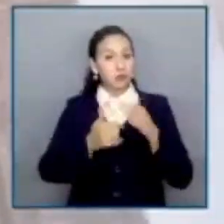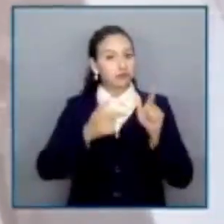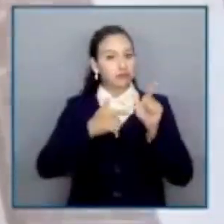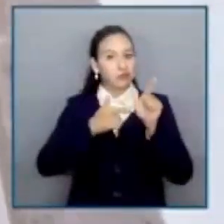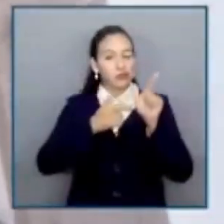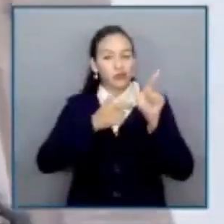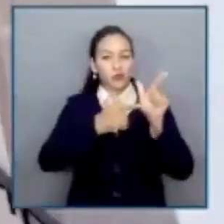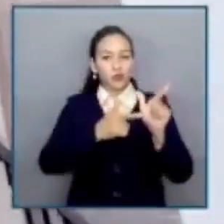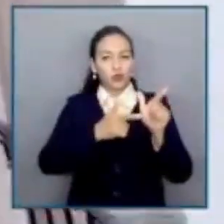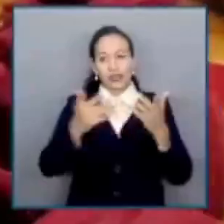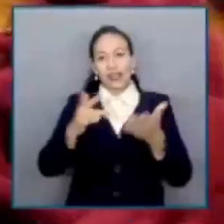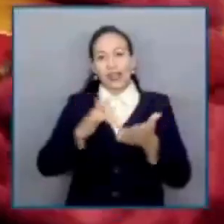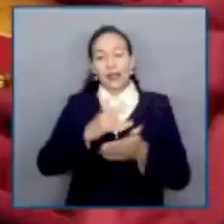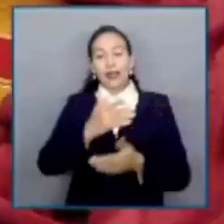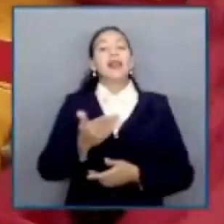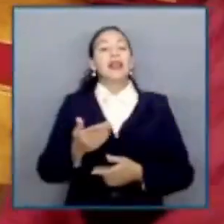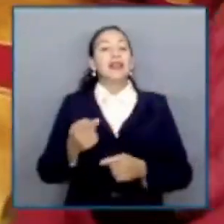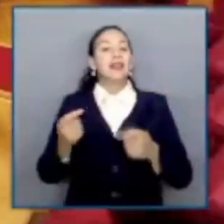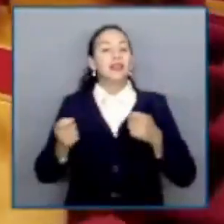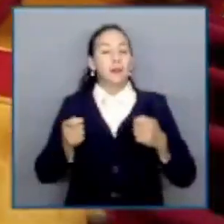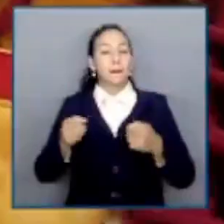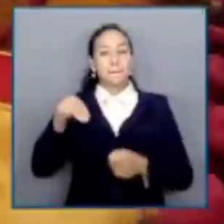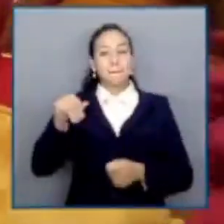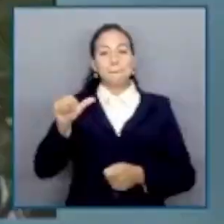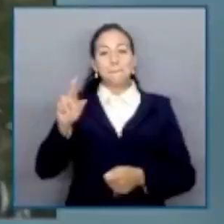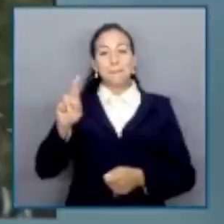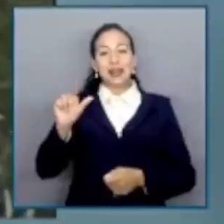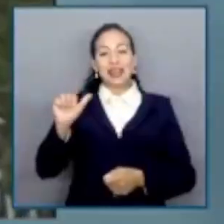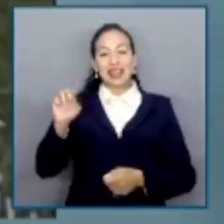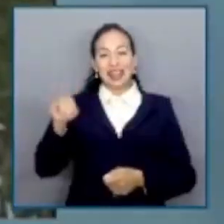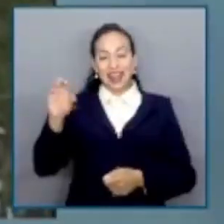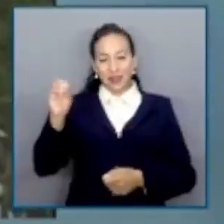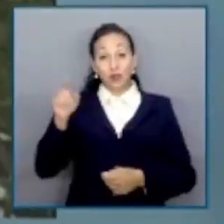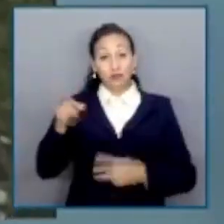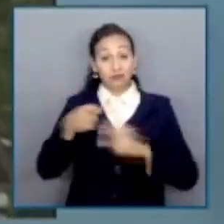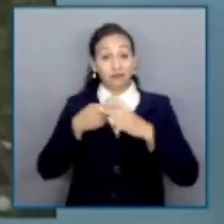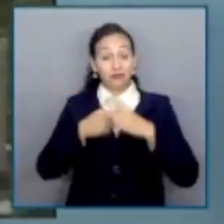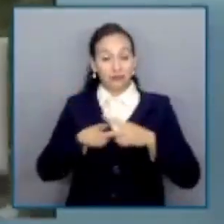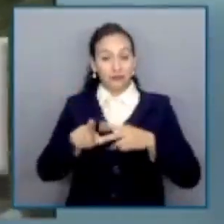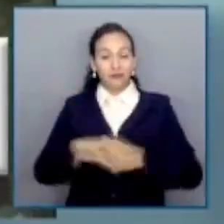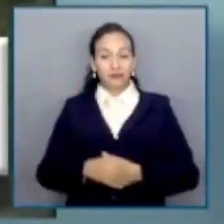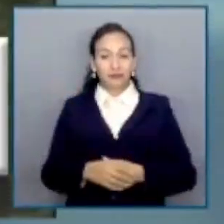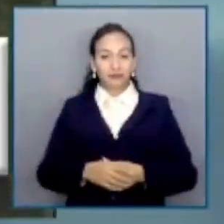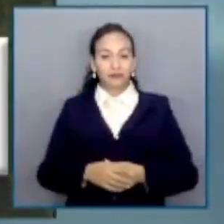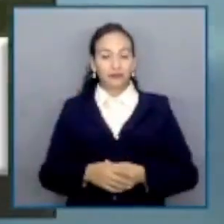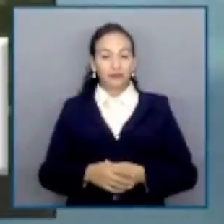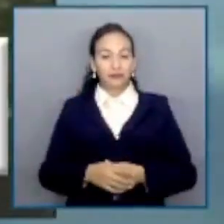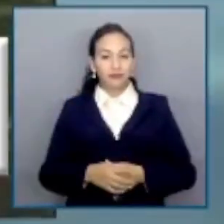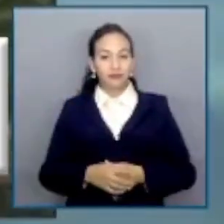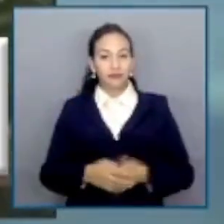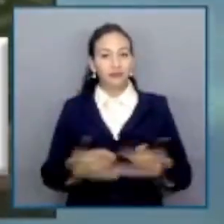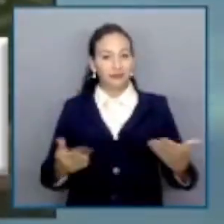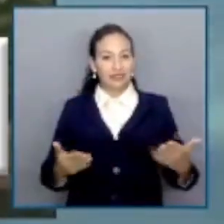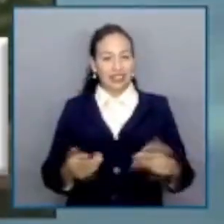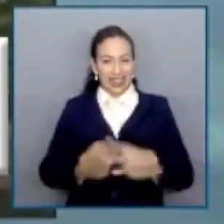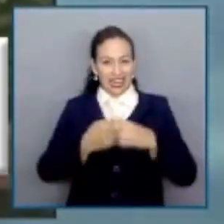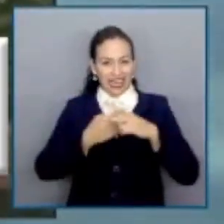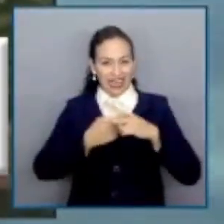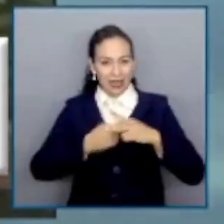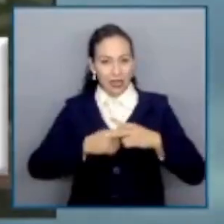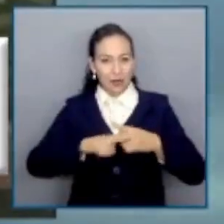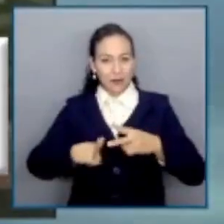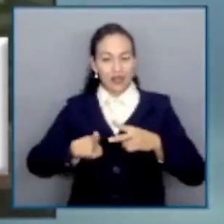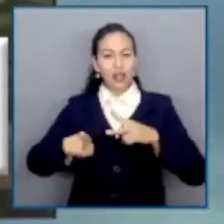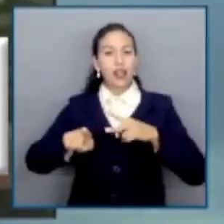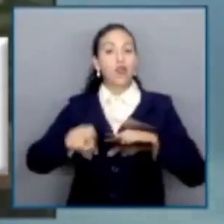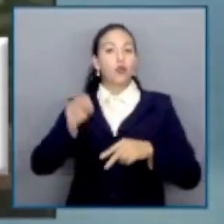presidencia del ministro Mariano Azuela Huitrón. No cabe duda que el arranque formal de las transmisiones